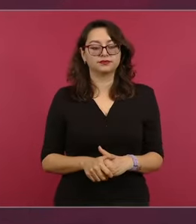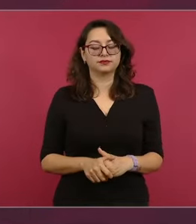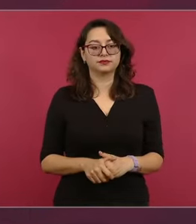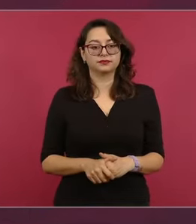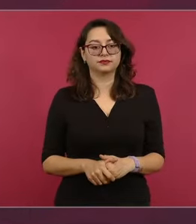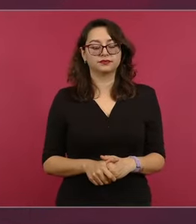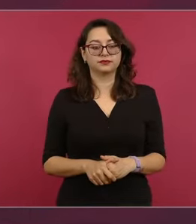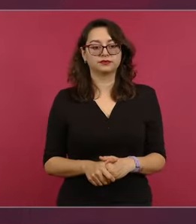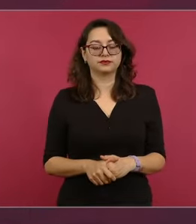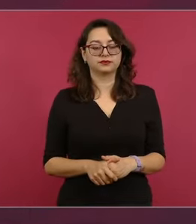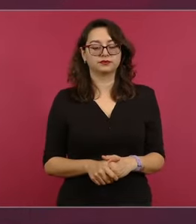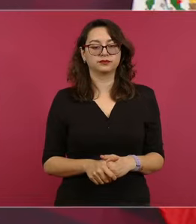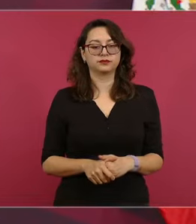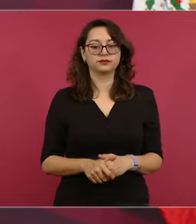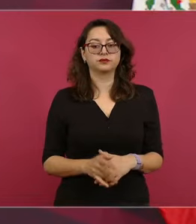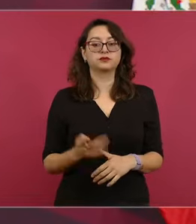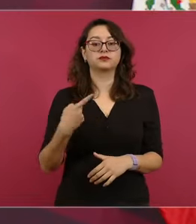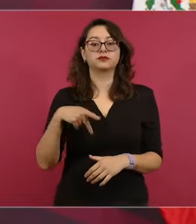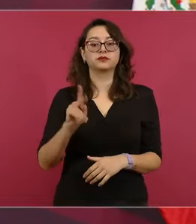Pero sí,